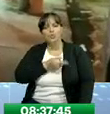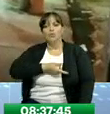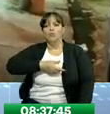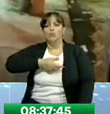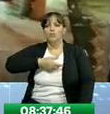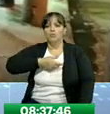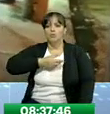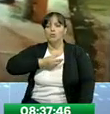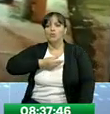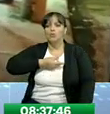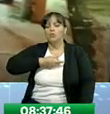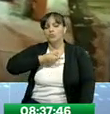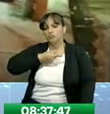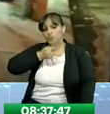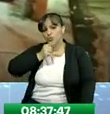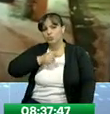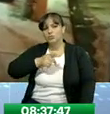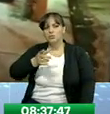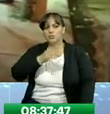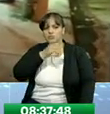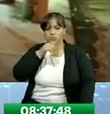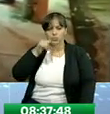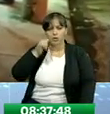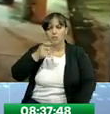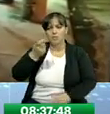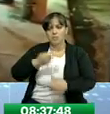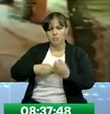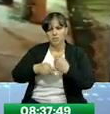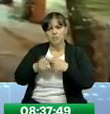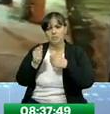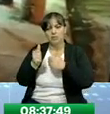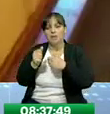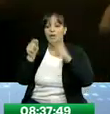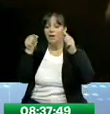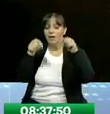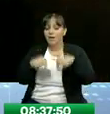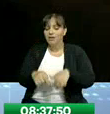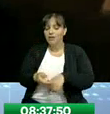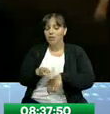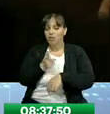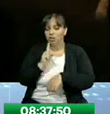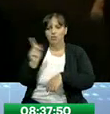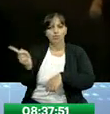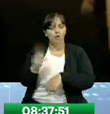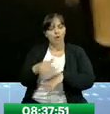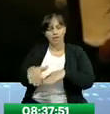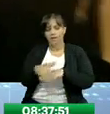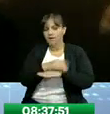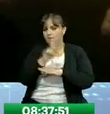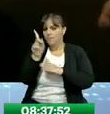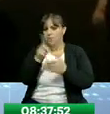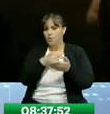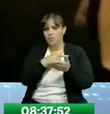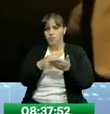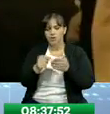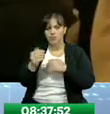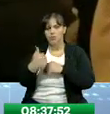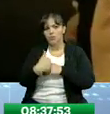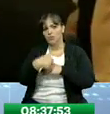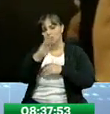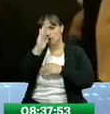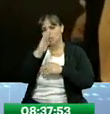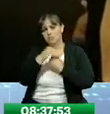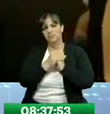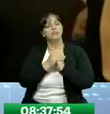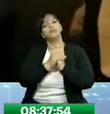firmarán el acta compromiso para que ya no realice estas cuestiones estos problemas aquí en la calle contra caso contrario donde ellos incumplen